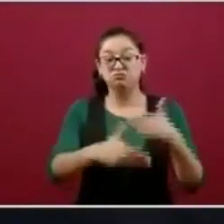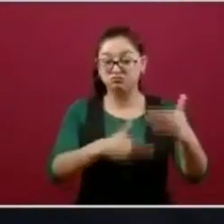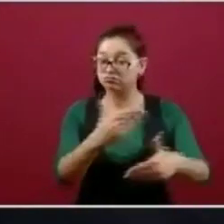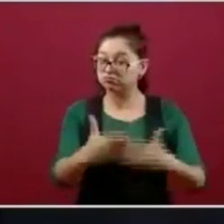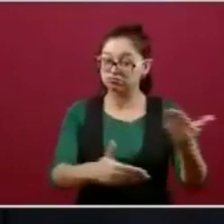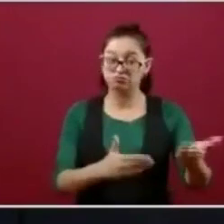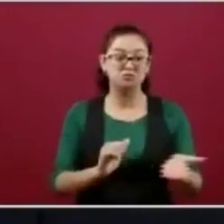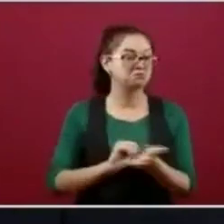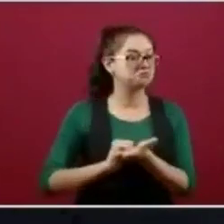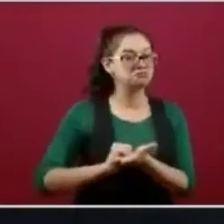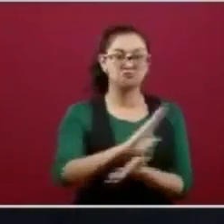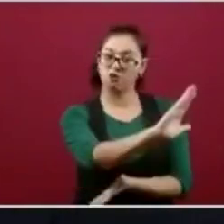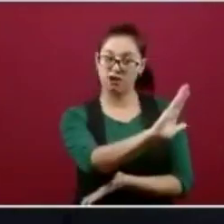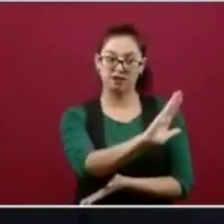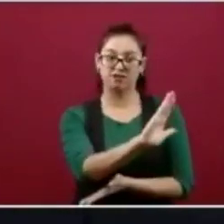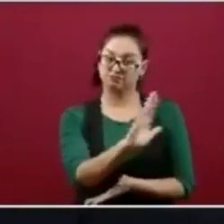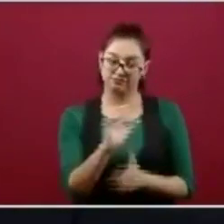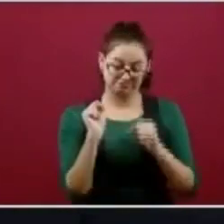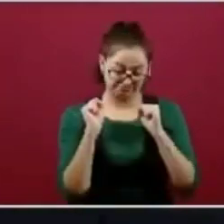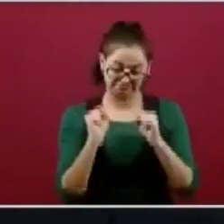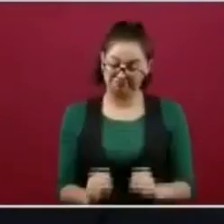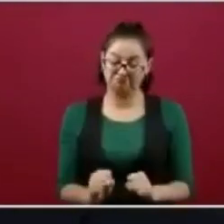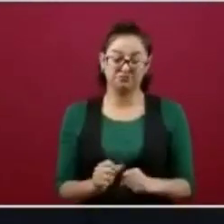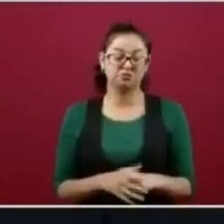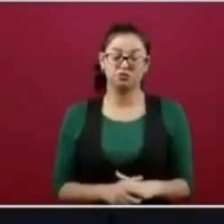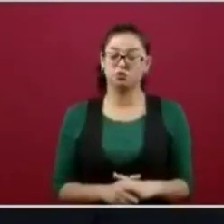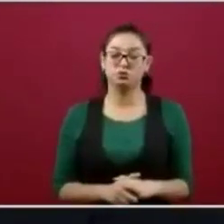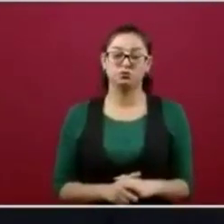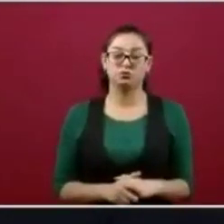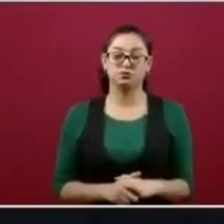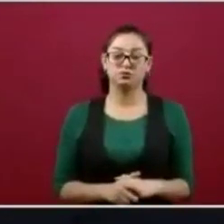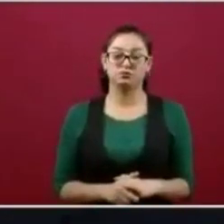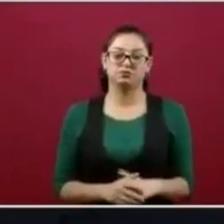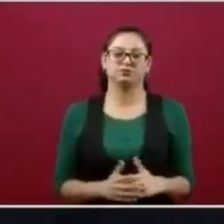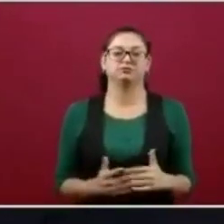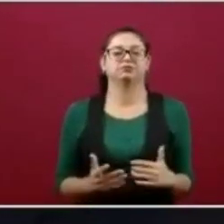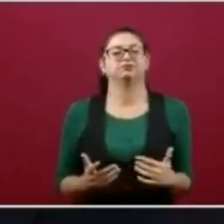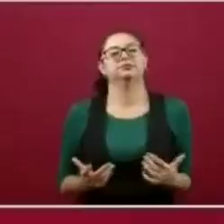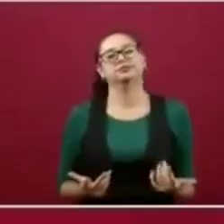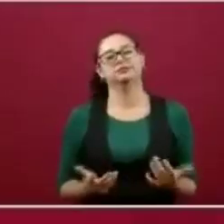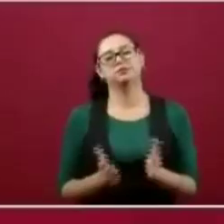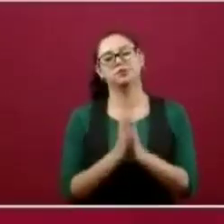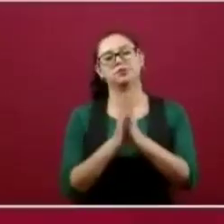Van a ser despedidos y ni modo que haya sindicatos